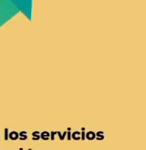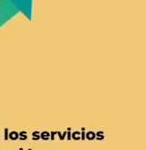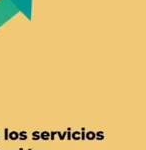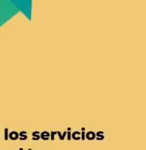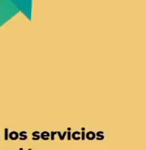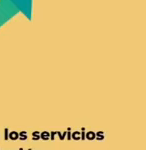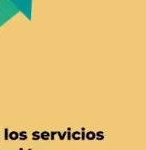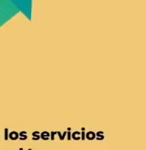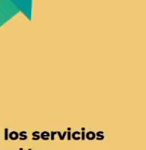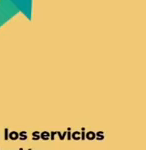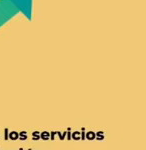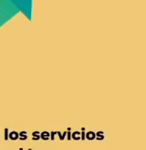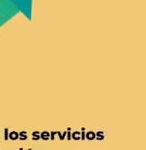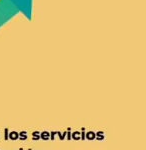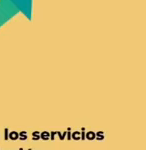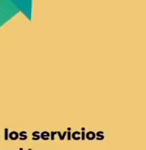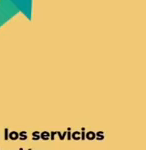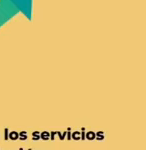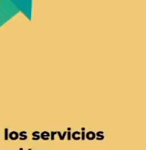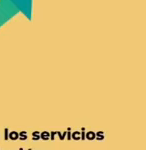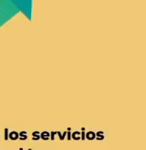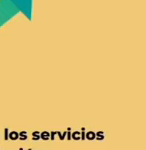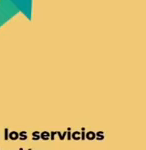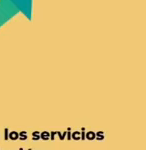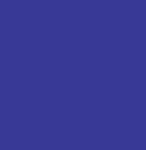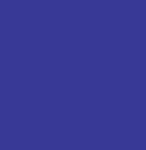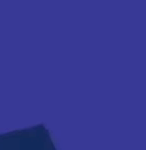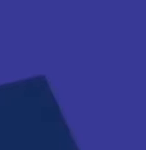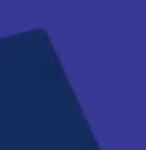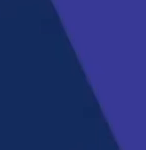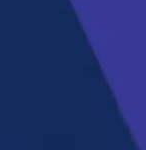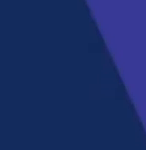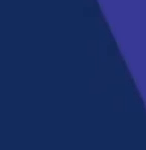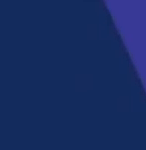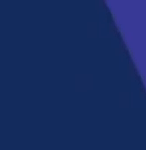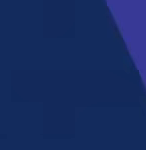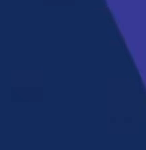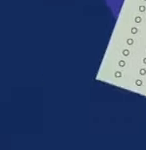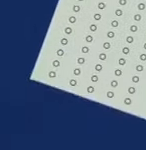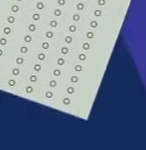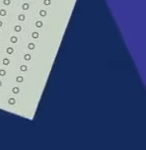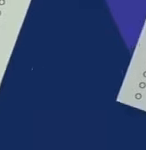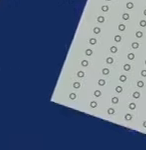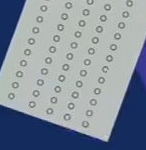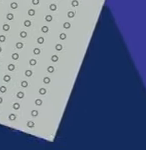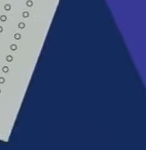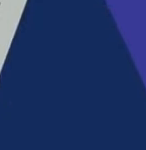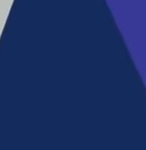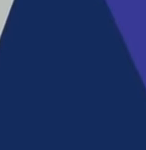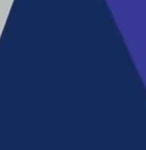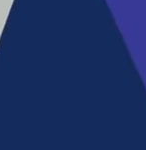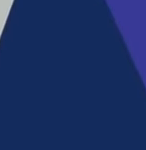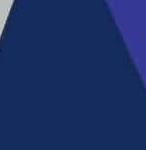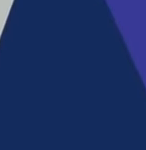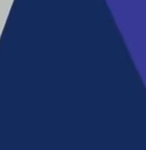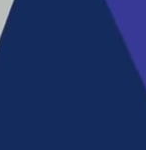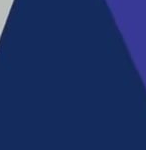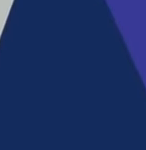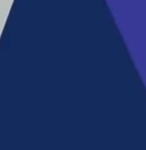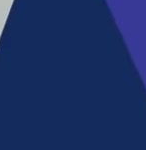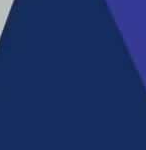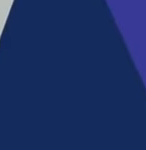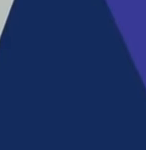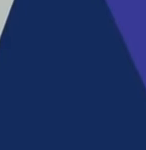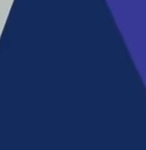los servicios de salud y la calidad de la atención a la población. Adicionalmente, el plan estratégico consideró un replanteamiento